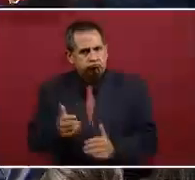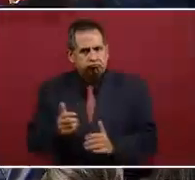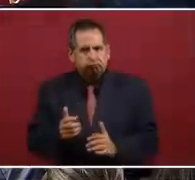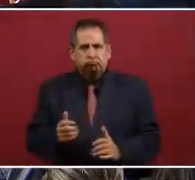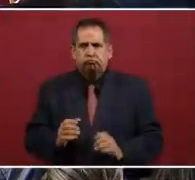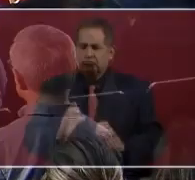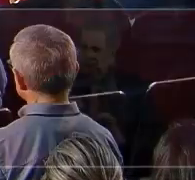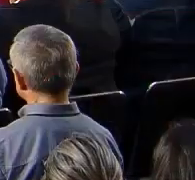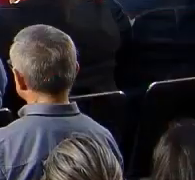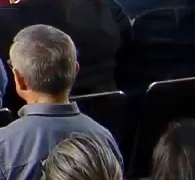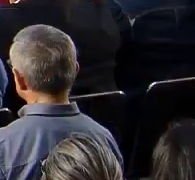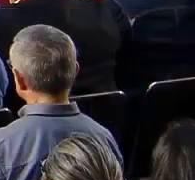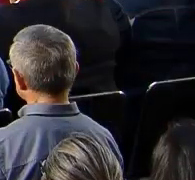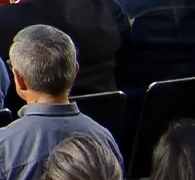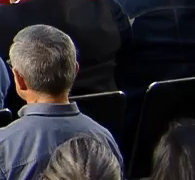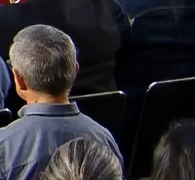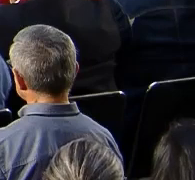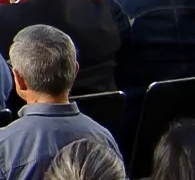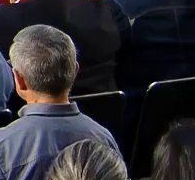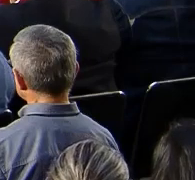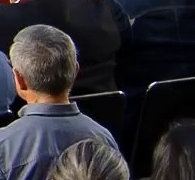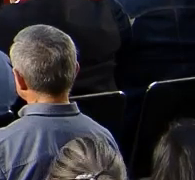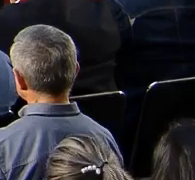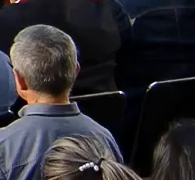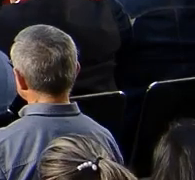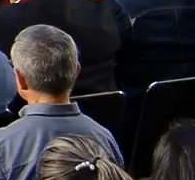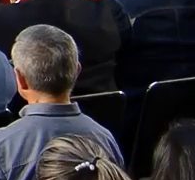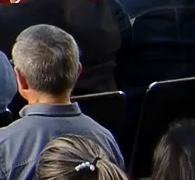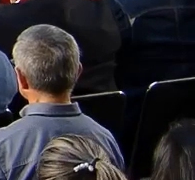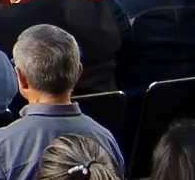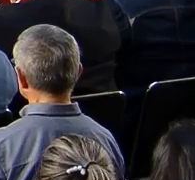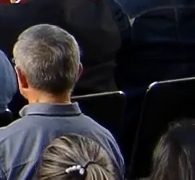cuidando las reservas, porque es